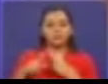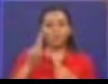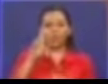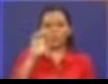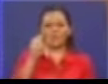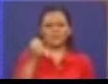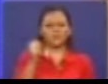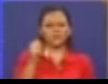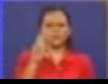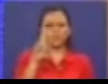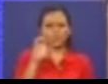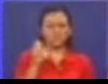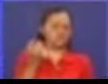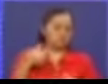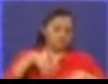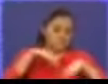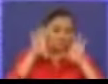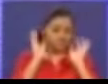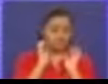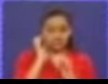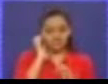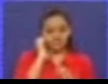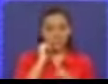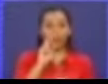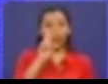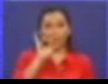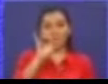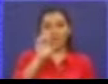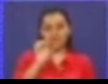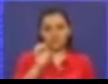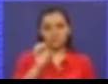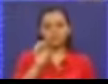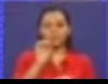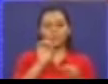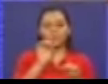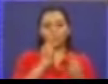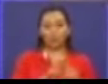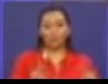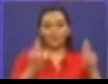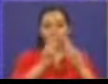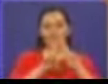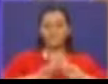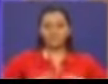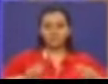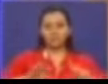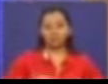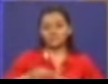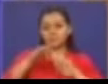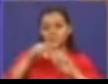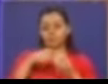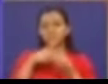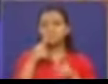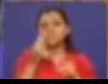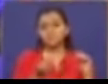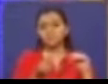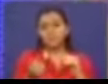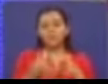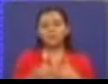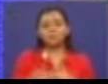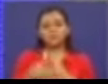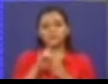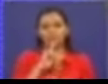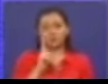operaciones especiales, algo así. UIES, unidades de investigaciones especiales, financiada por los Estados